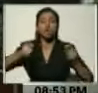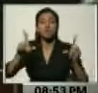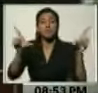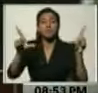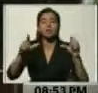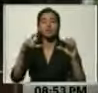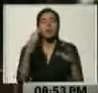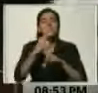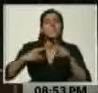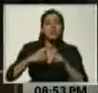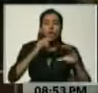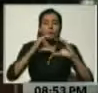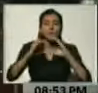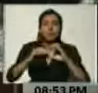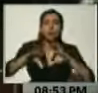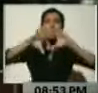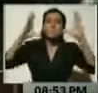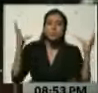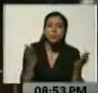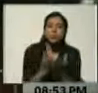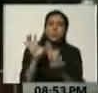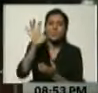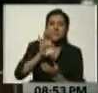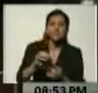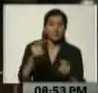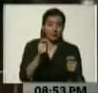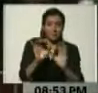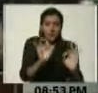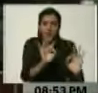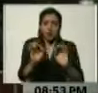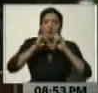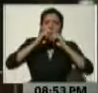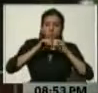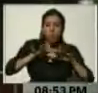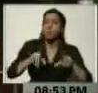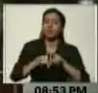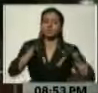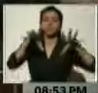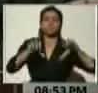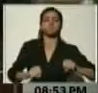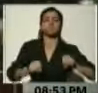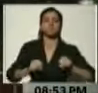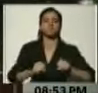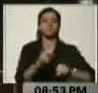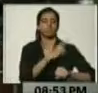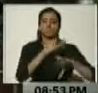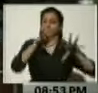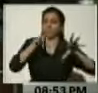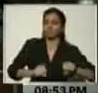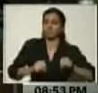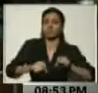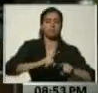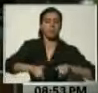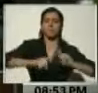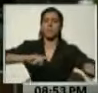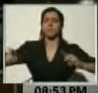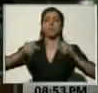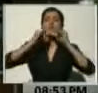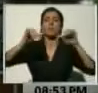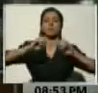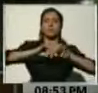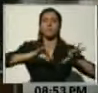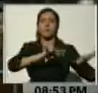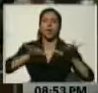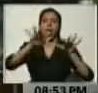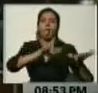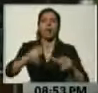del mundo y de cada país, y crear allí, ¿no?, como sus embajadas, sus peones, para